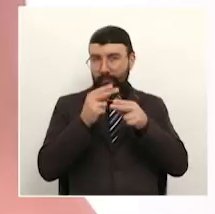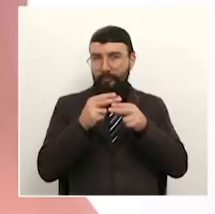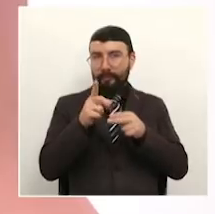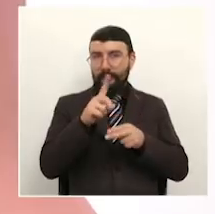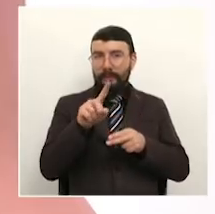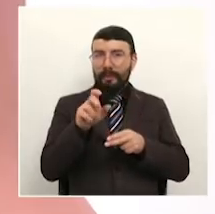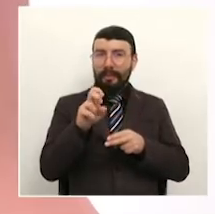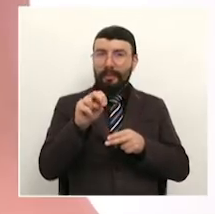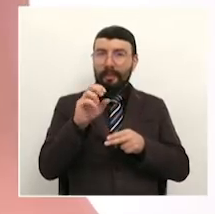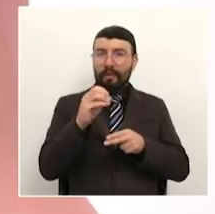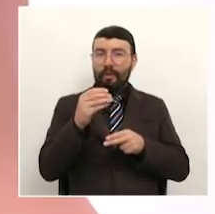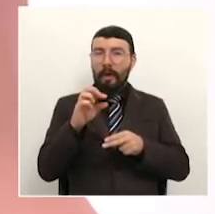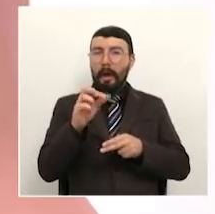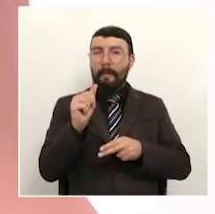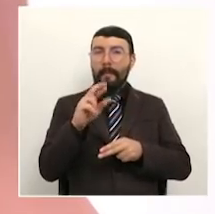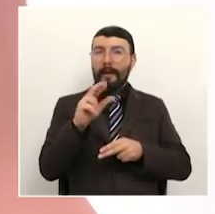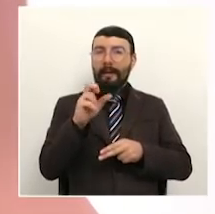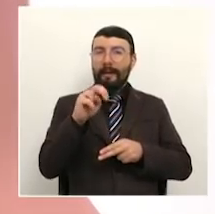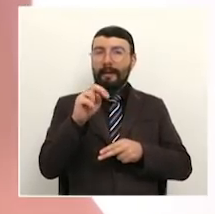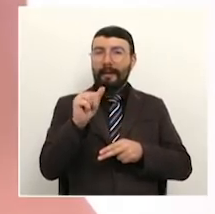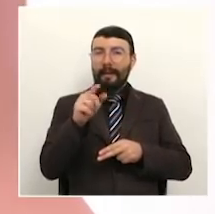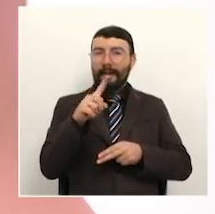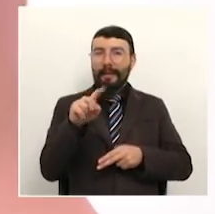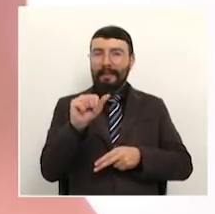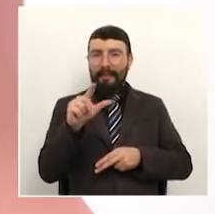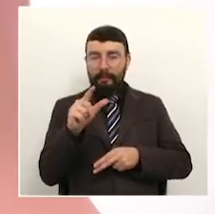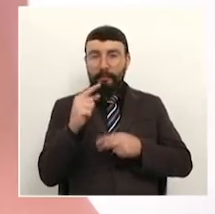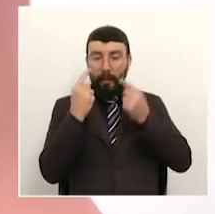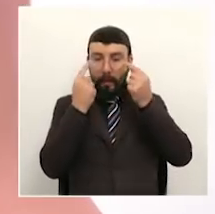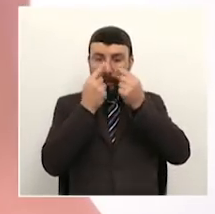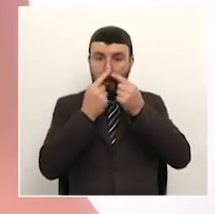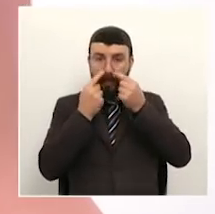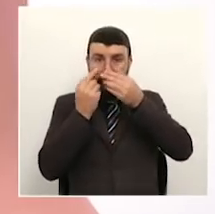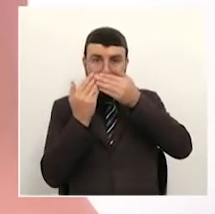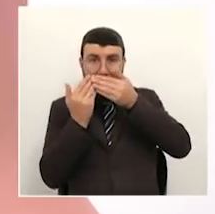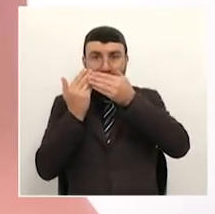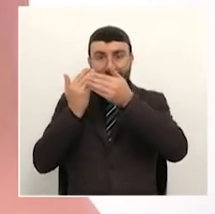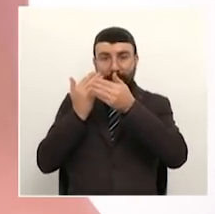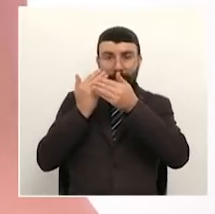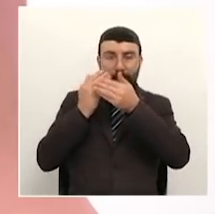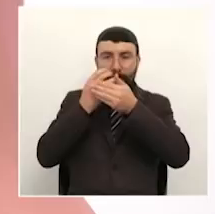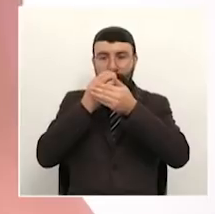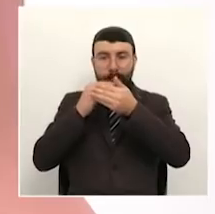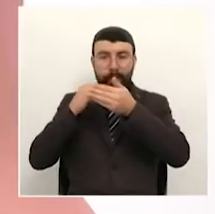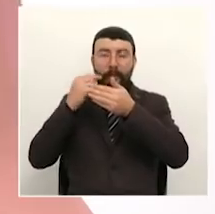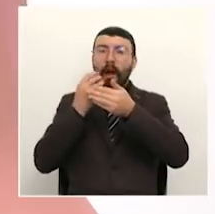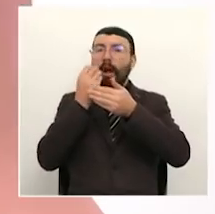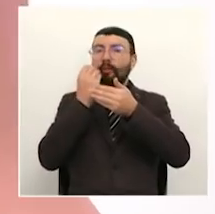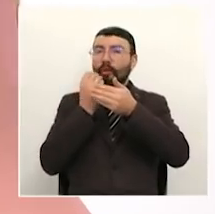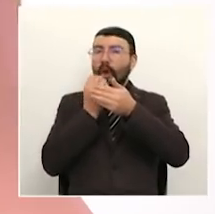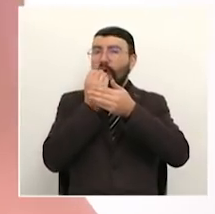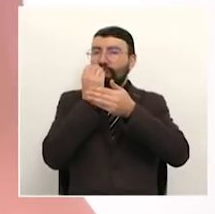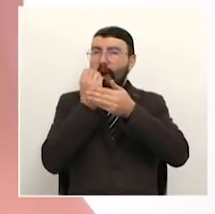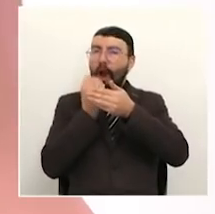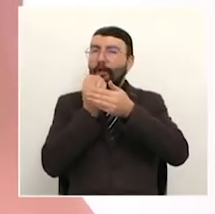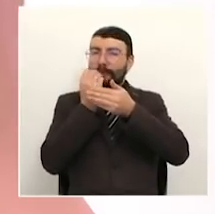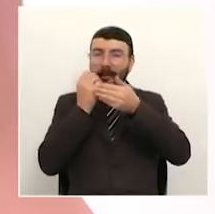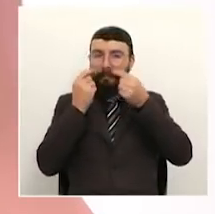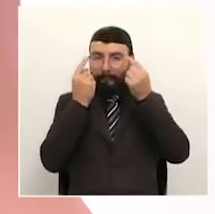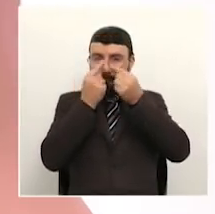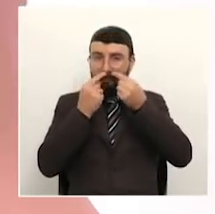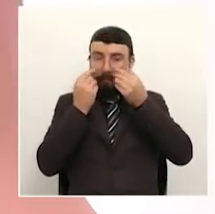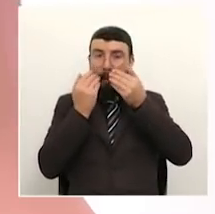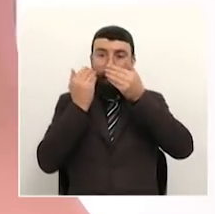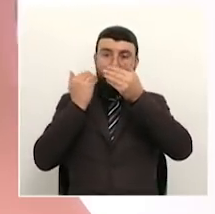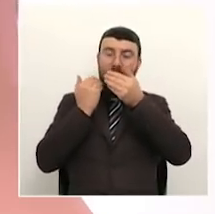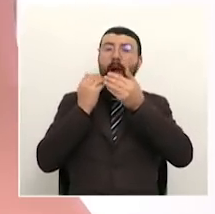cierto y acá atrás de esto es donde vendría nuestra parte de vitoria cierto y respiratoria esta primera porción